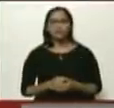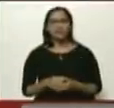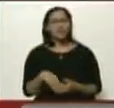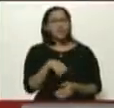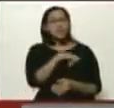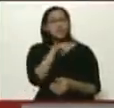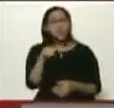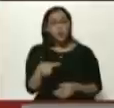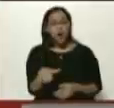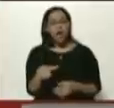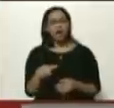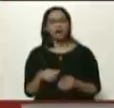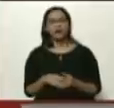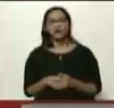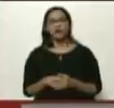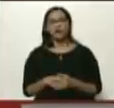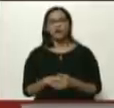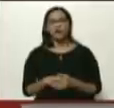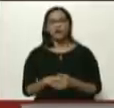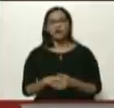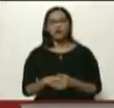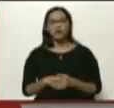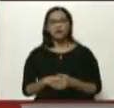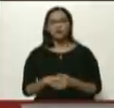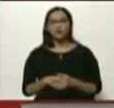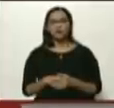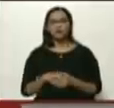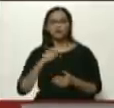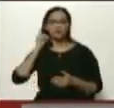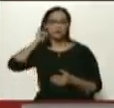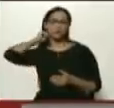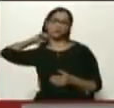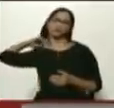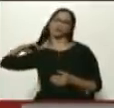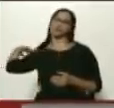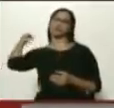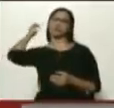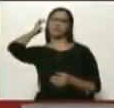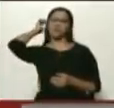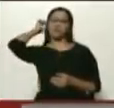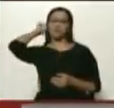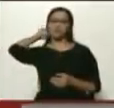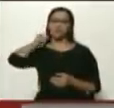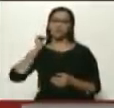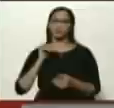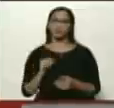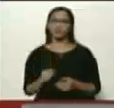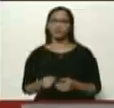Igual uno observa actos